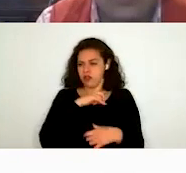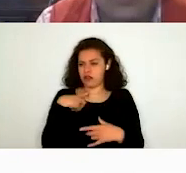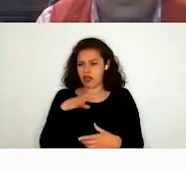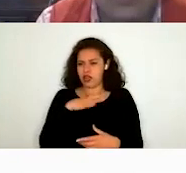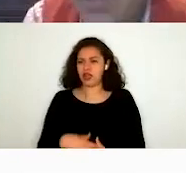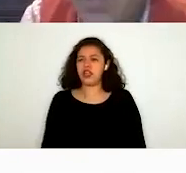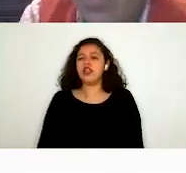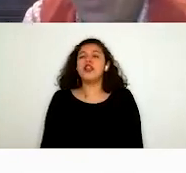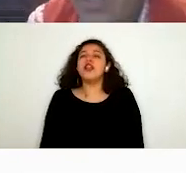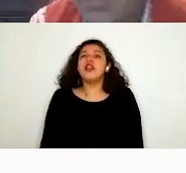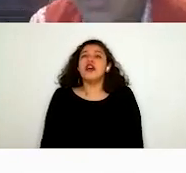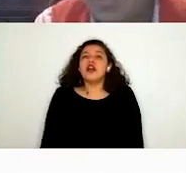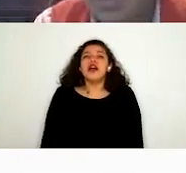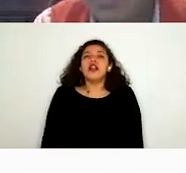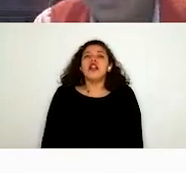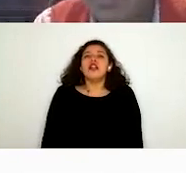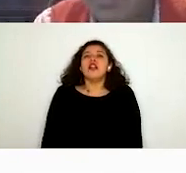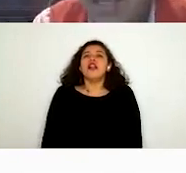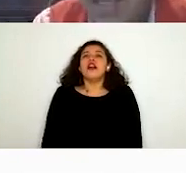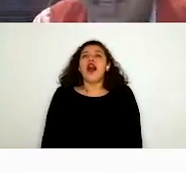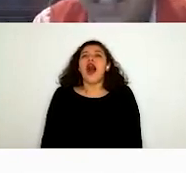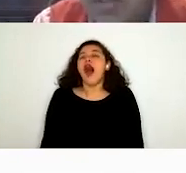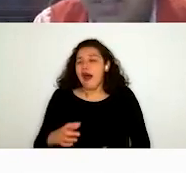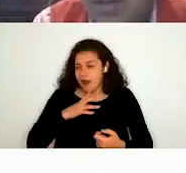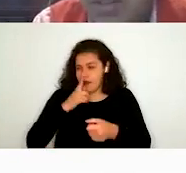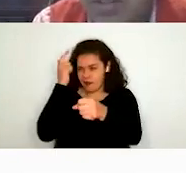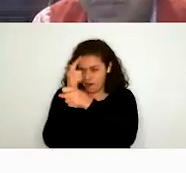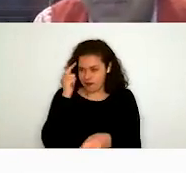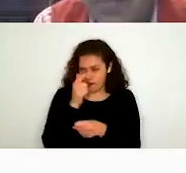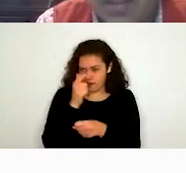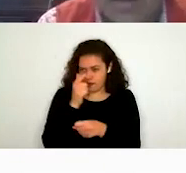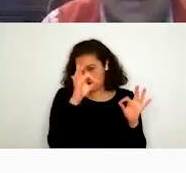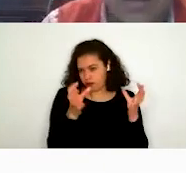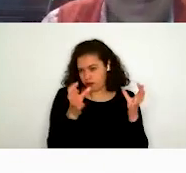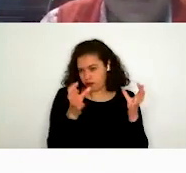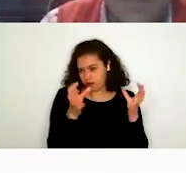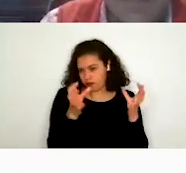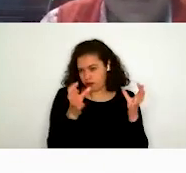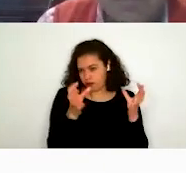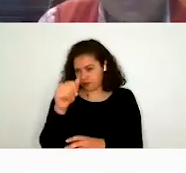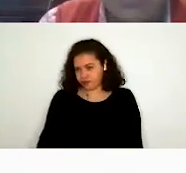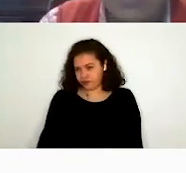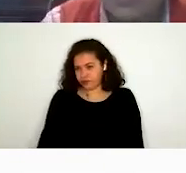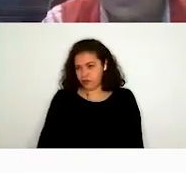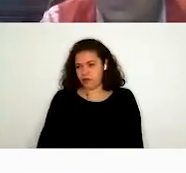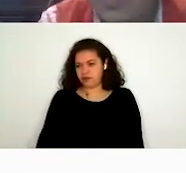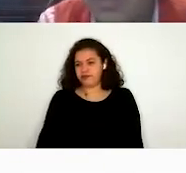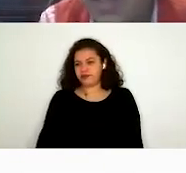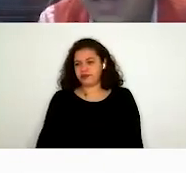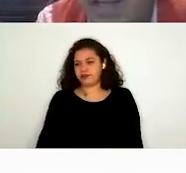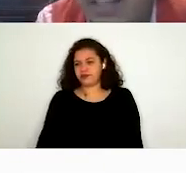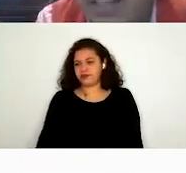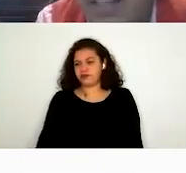planito o un croquis, donde se vean bien identificadas esas rutas de evacuación, ¿de acuerdo? Y estos planos,